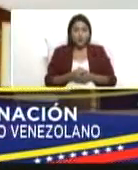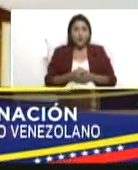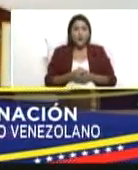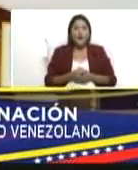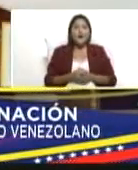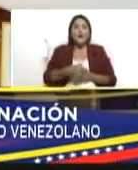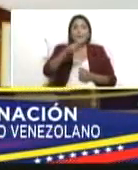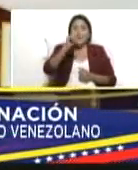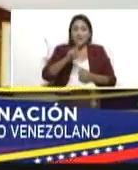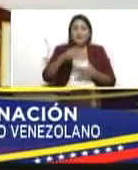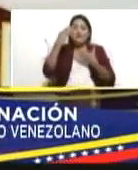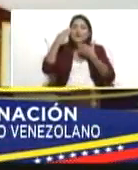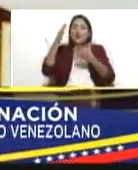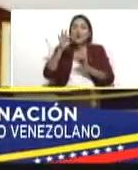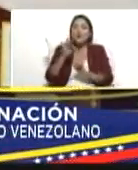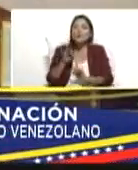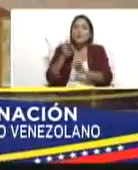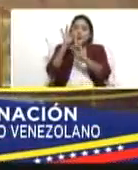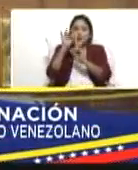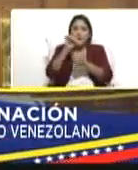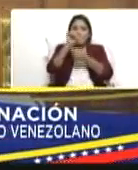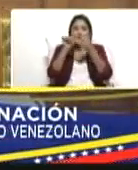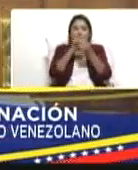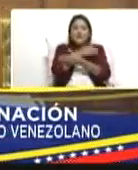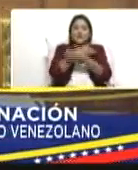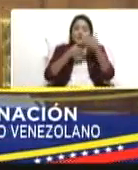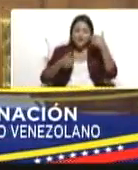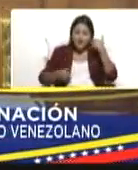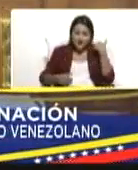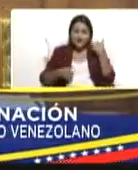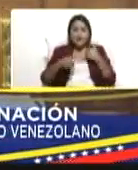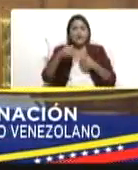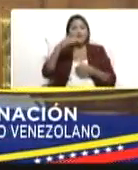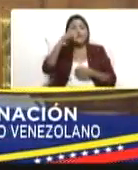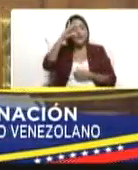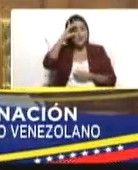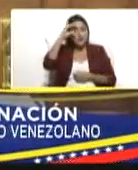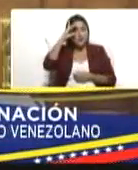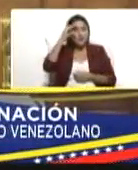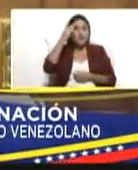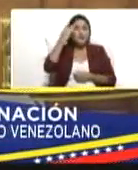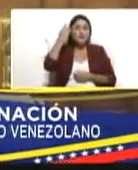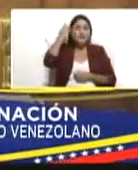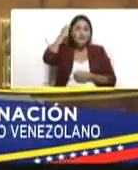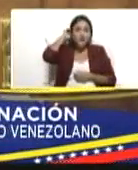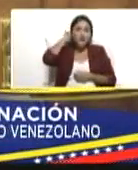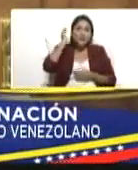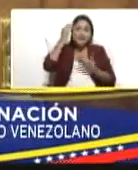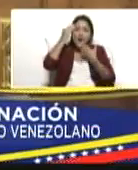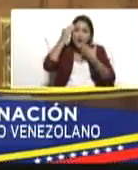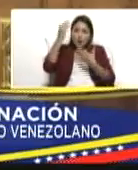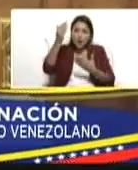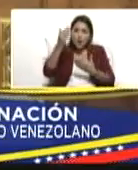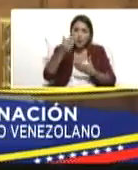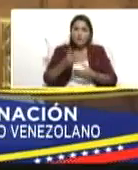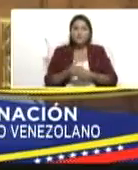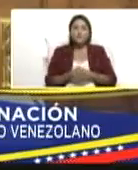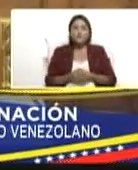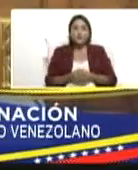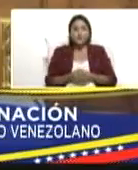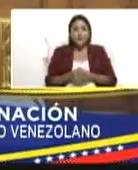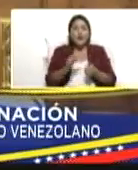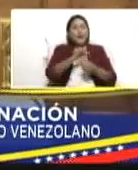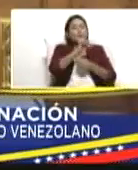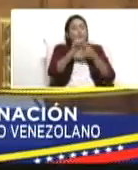un saludo muy especial a la vicepresidenta ejecutiva doora del Rodríguez a los vicepresidentes y